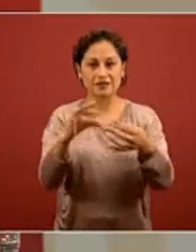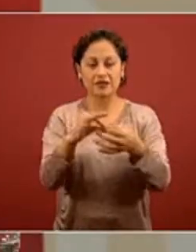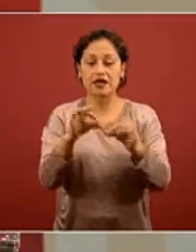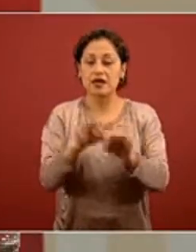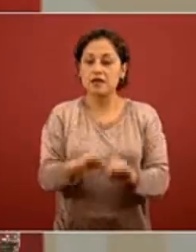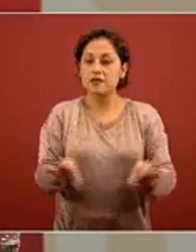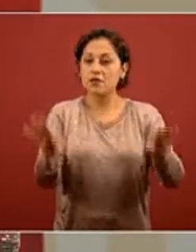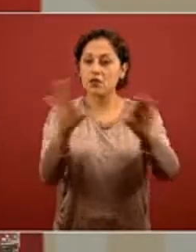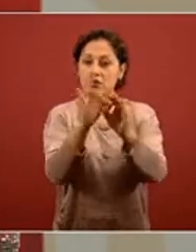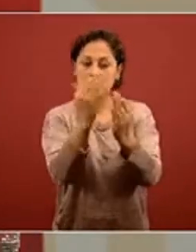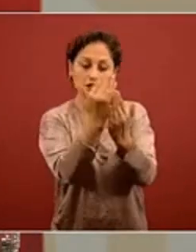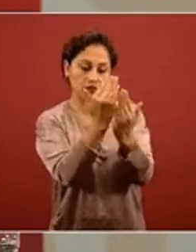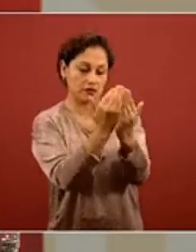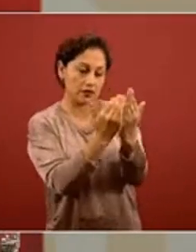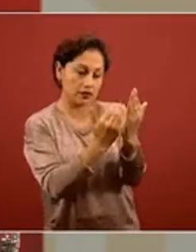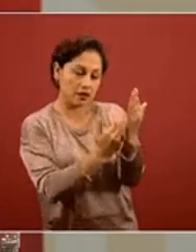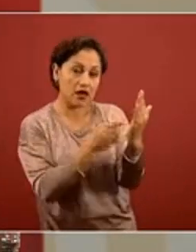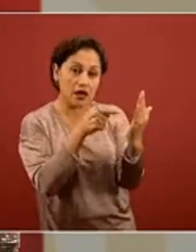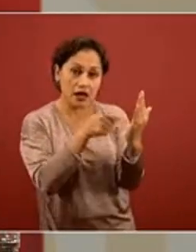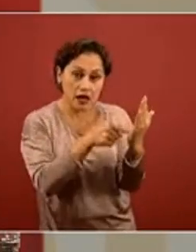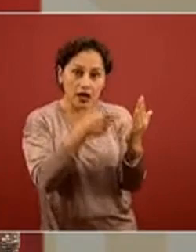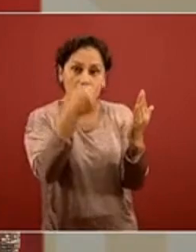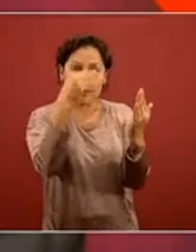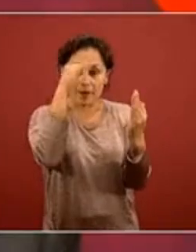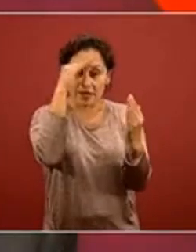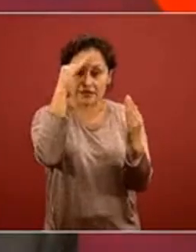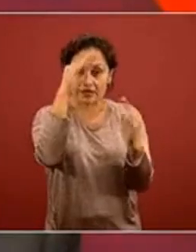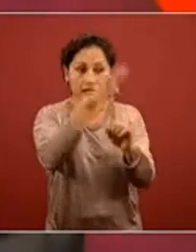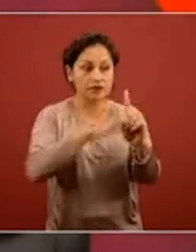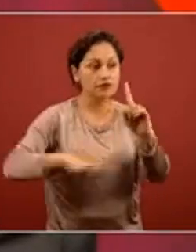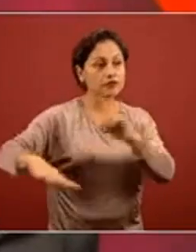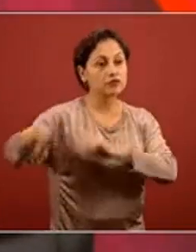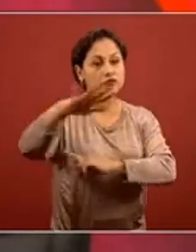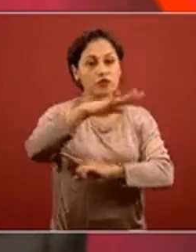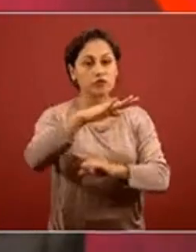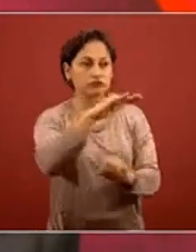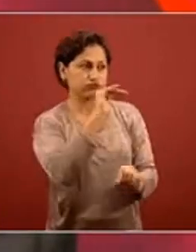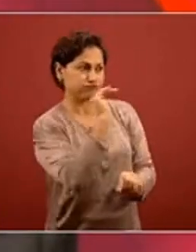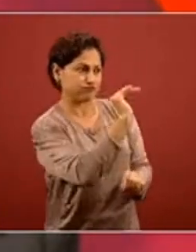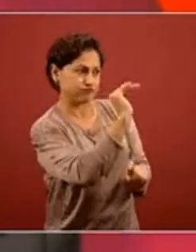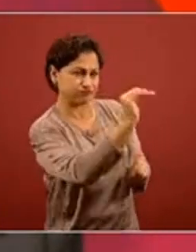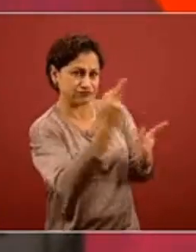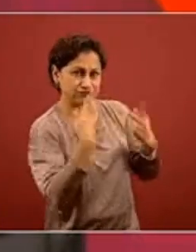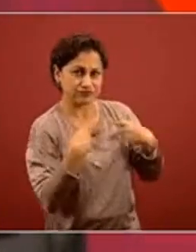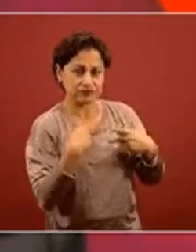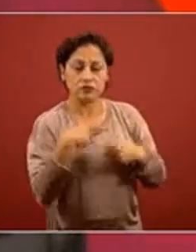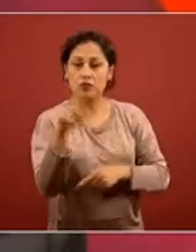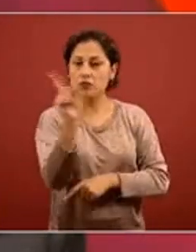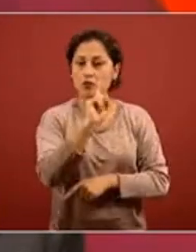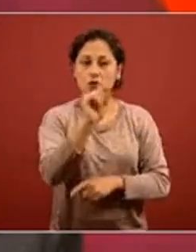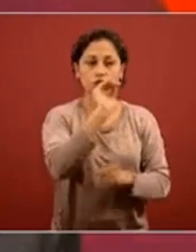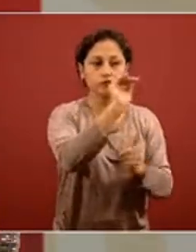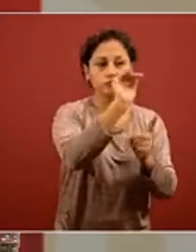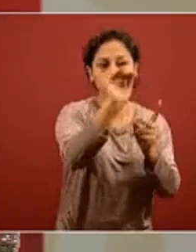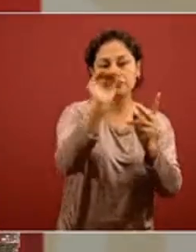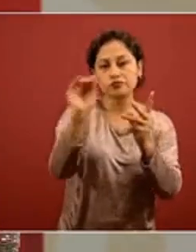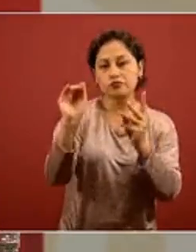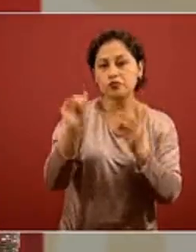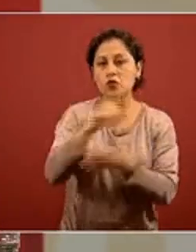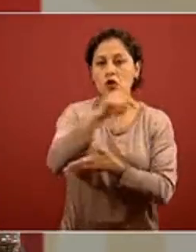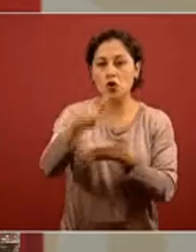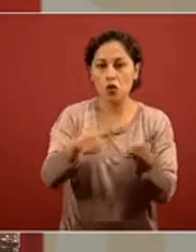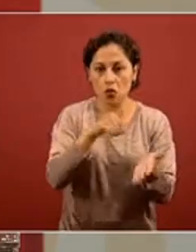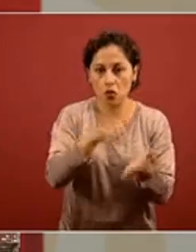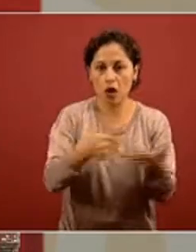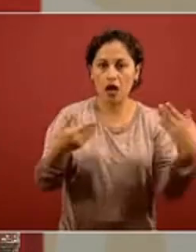público y entonces no centrar intervenciones en las personas, lo que irremediablemente lleva a un mayor